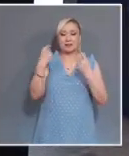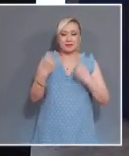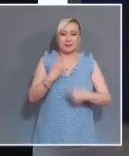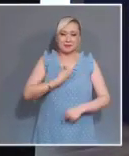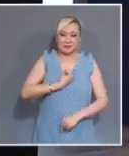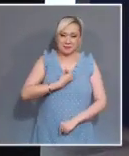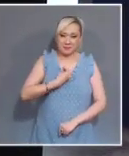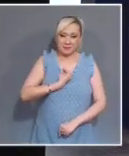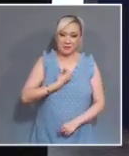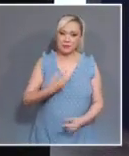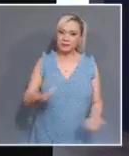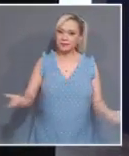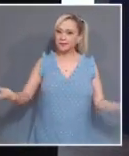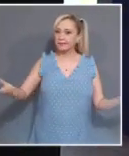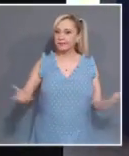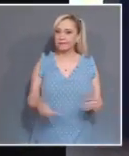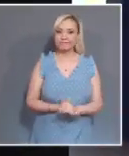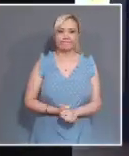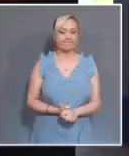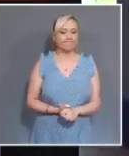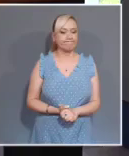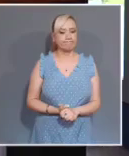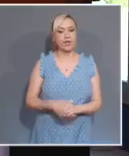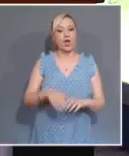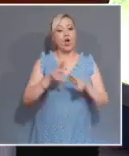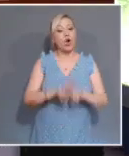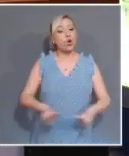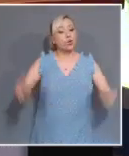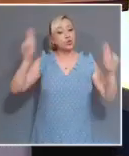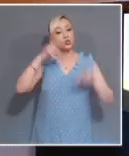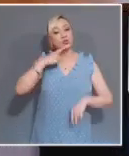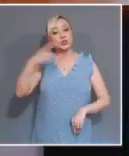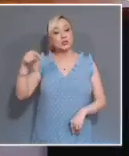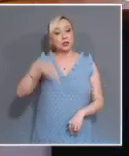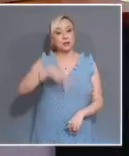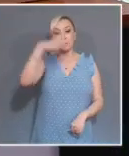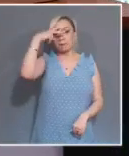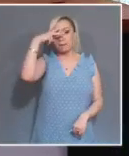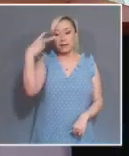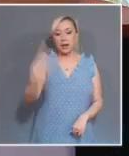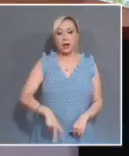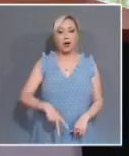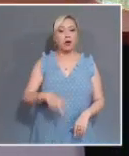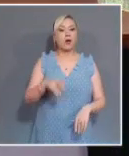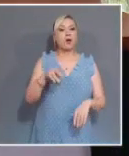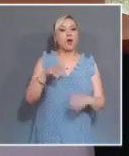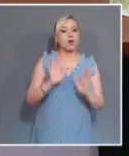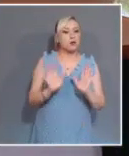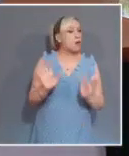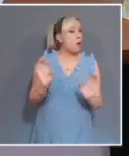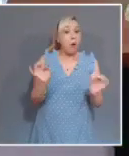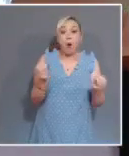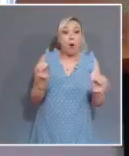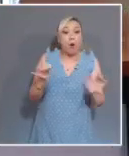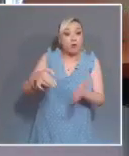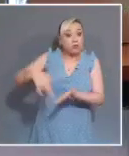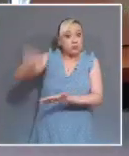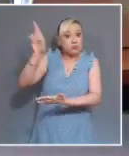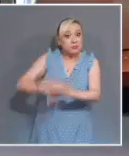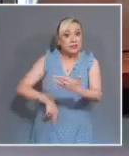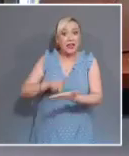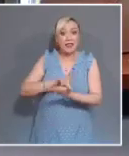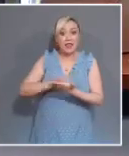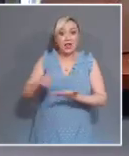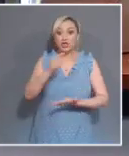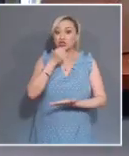De acuerdo con Naciones Unidas, México no ha ratificado la Convención de los Derechos de los Niños y el Pacto Internacional de Derechos Económicos, Sociales,